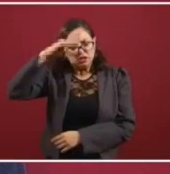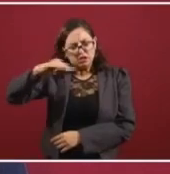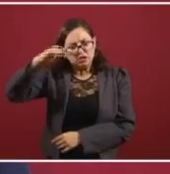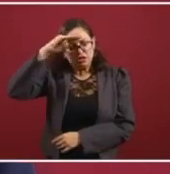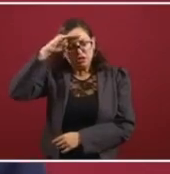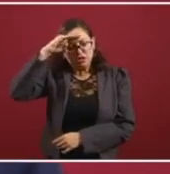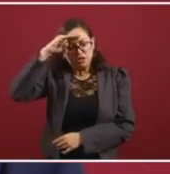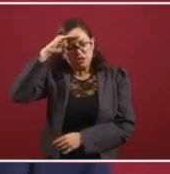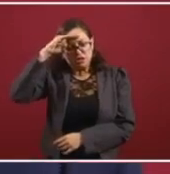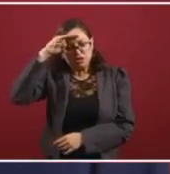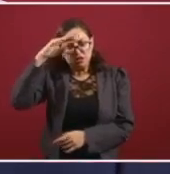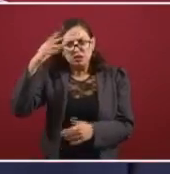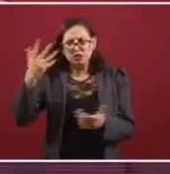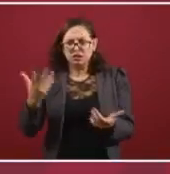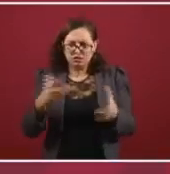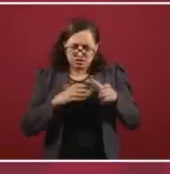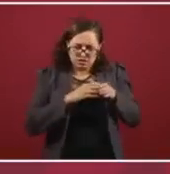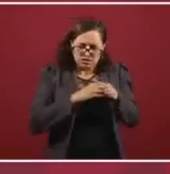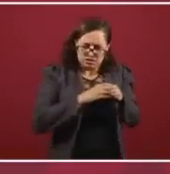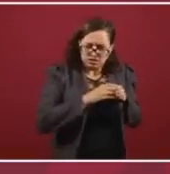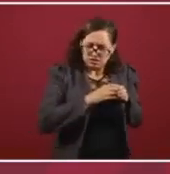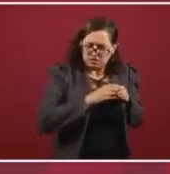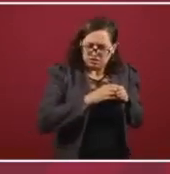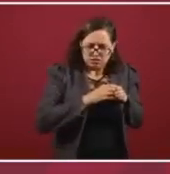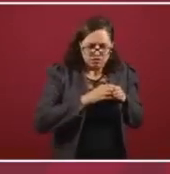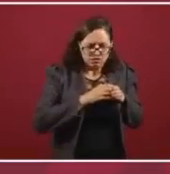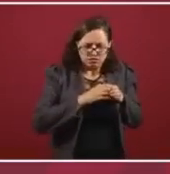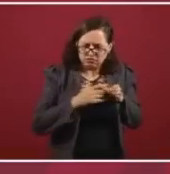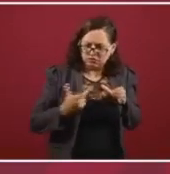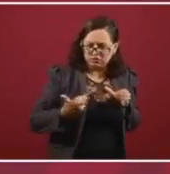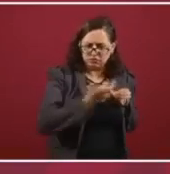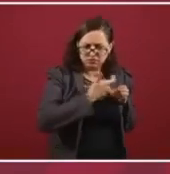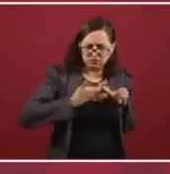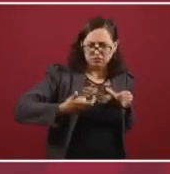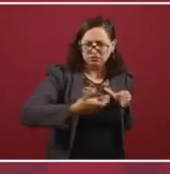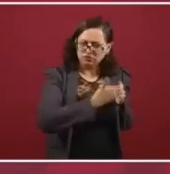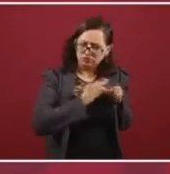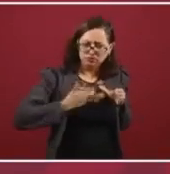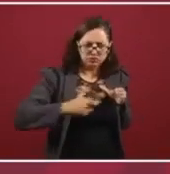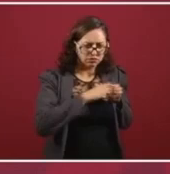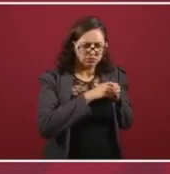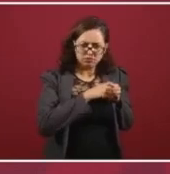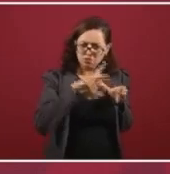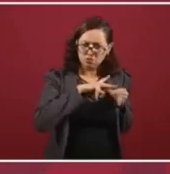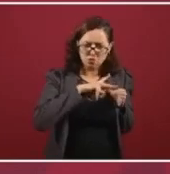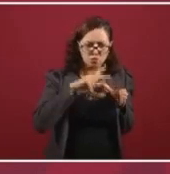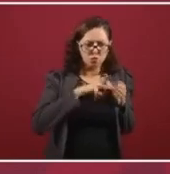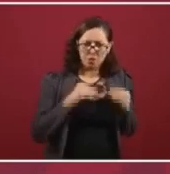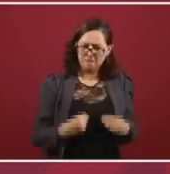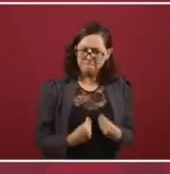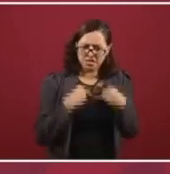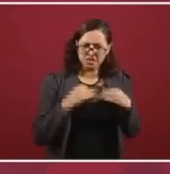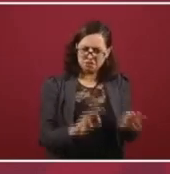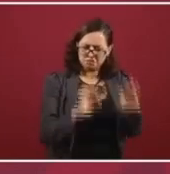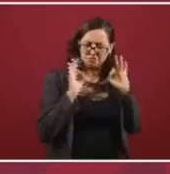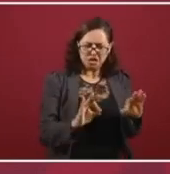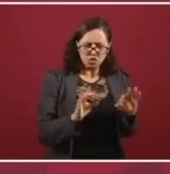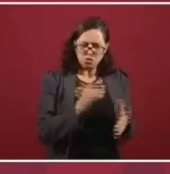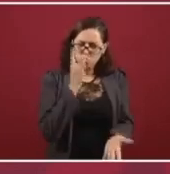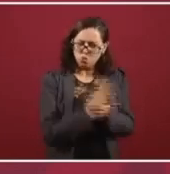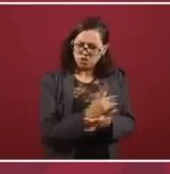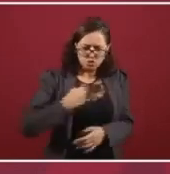que nada más nosotros nos merecemos vivir bien.